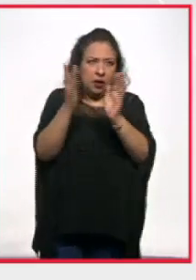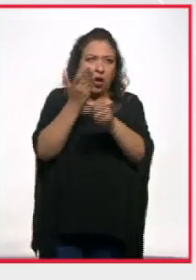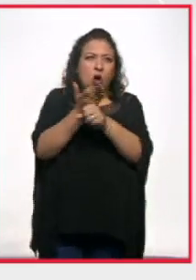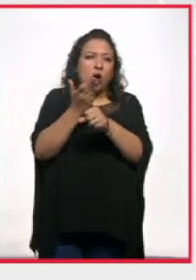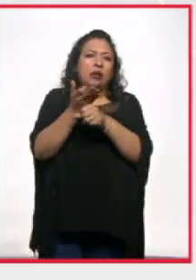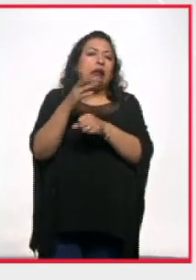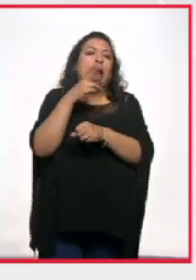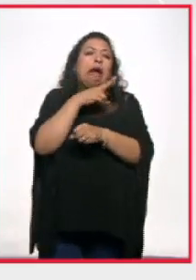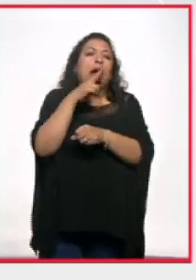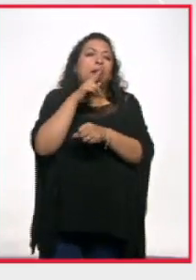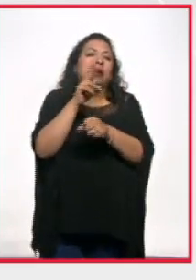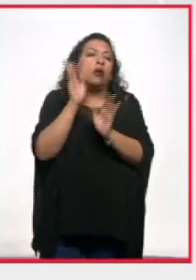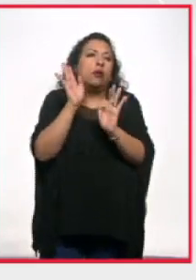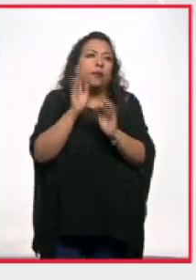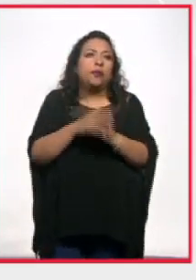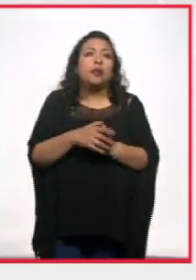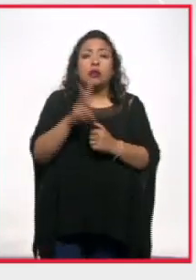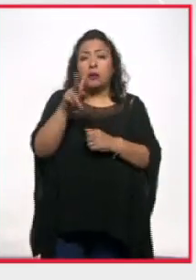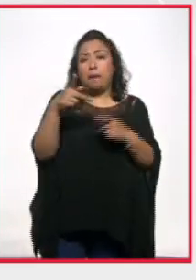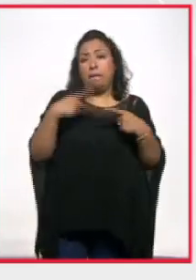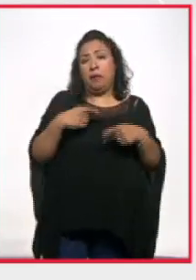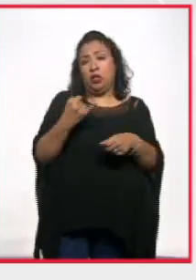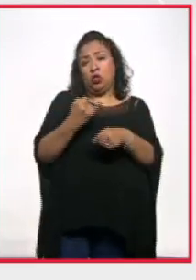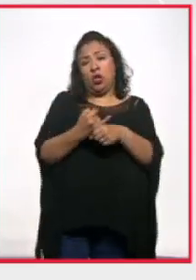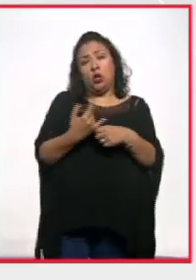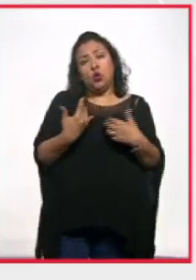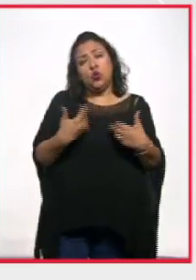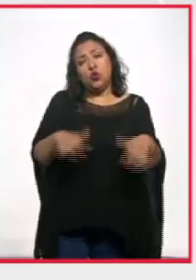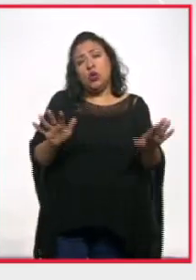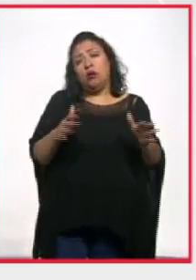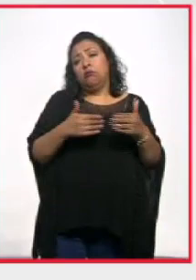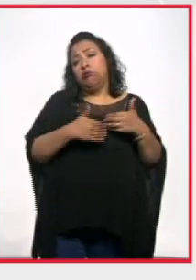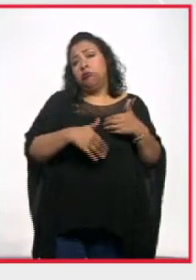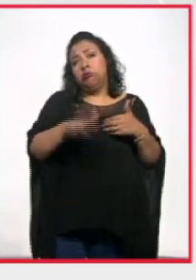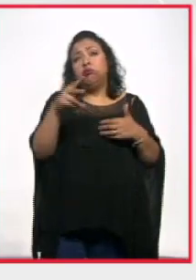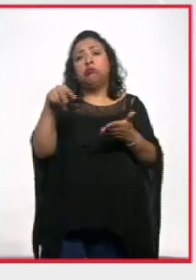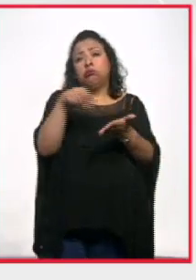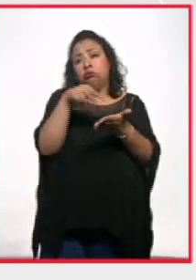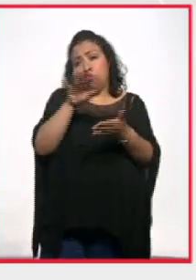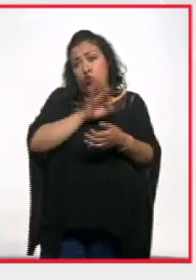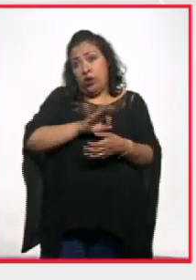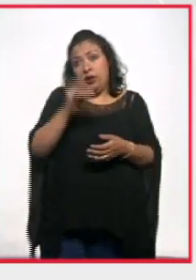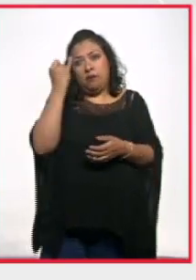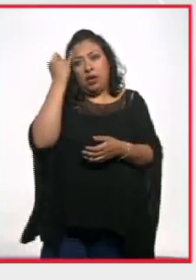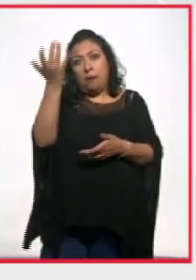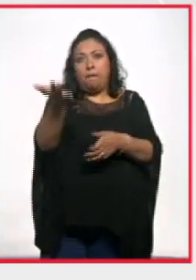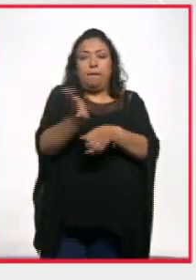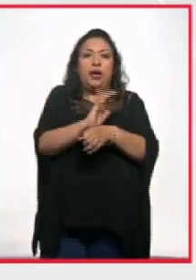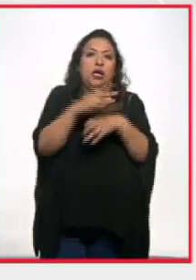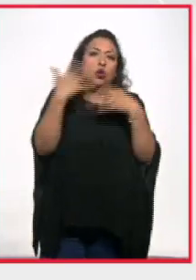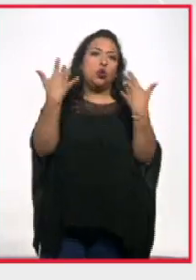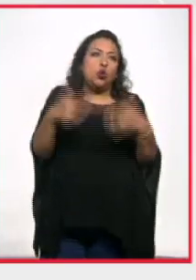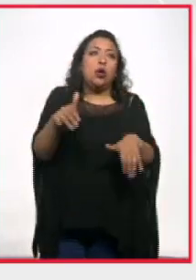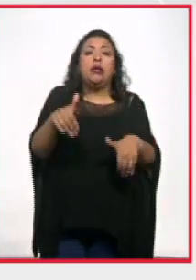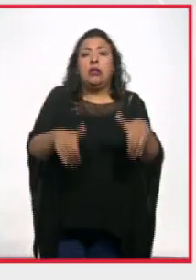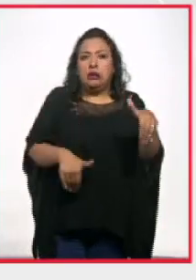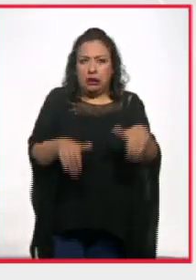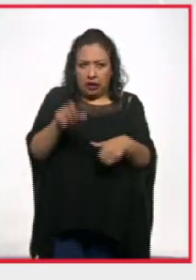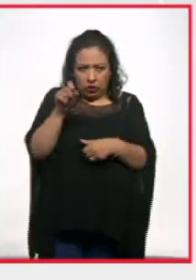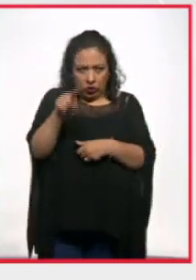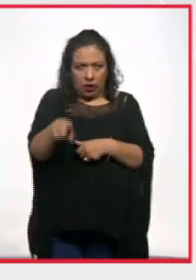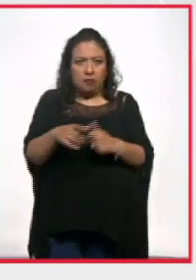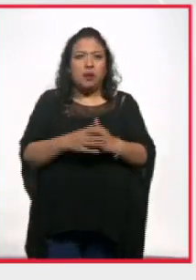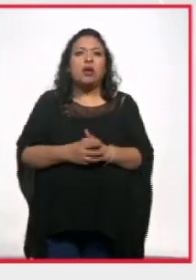de bote pronto salió. Además un personaje que da, bueno, para la danza inclusive, claro. ¿No? Y no hablar de las películas. Teatro también,